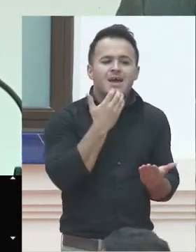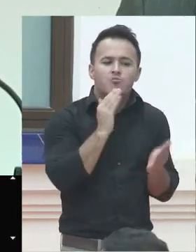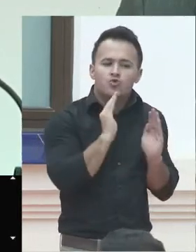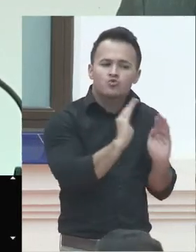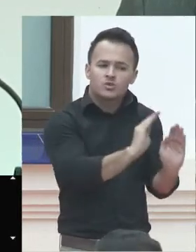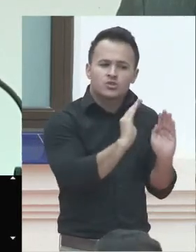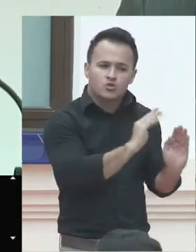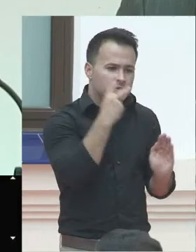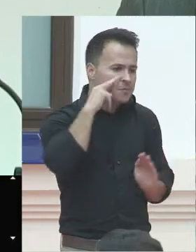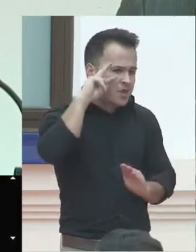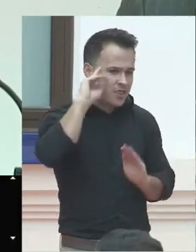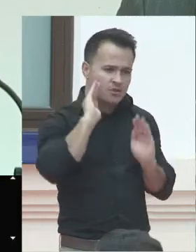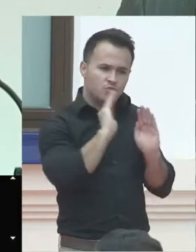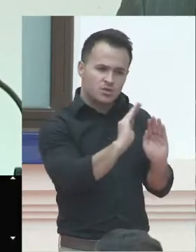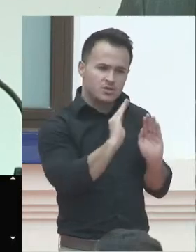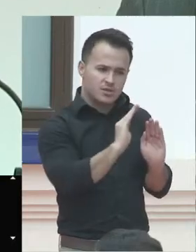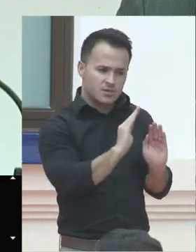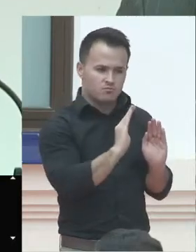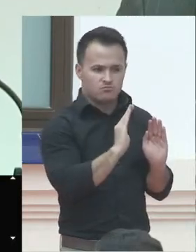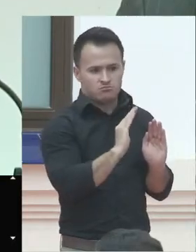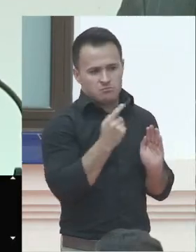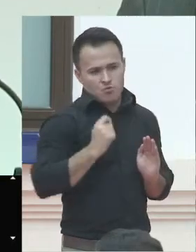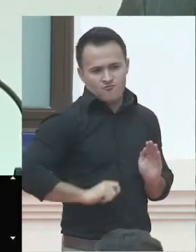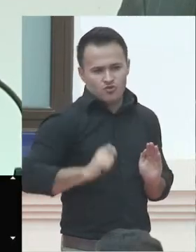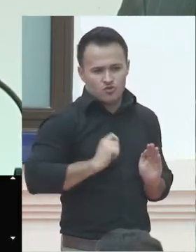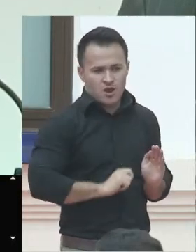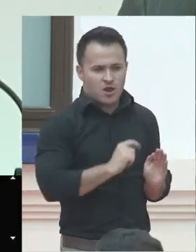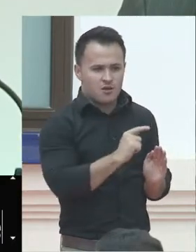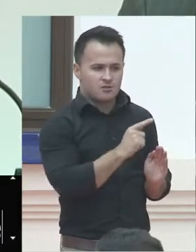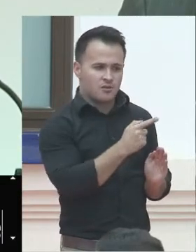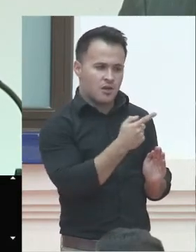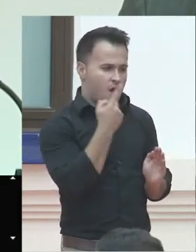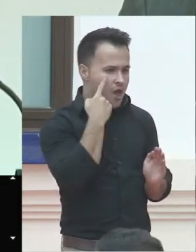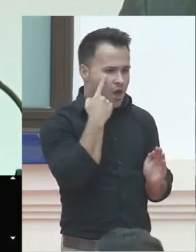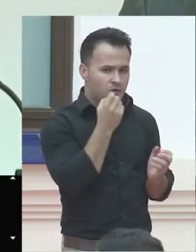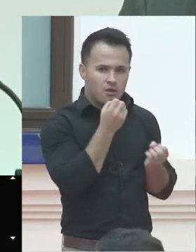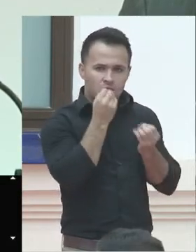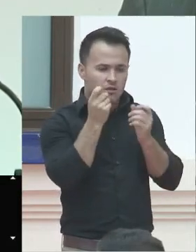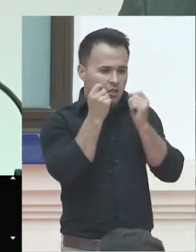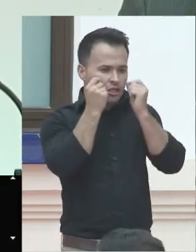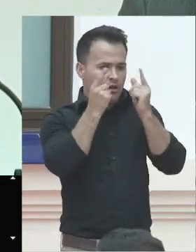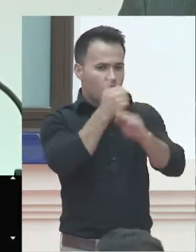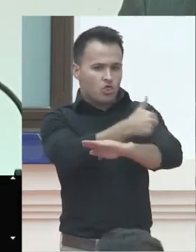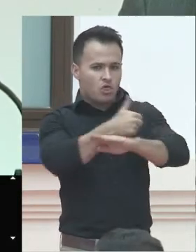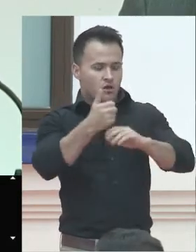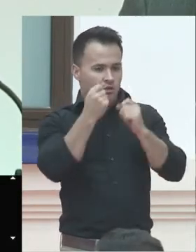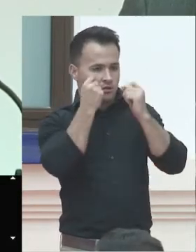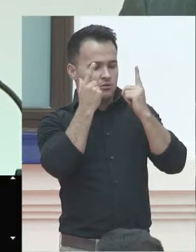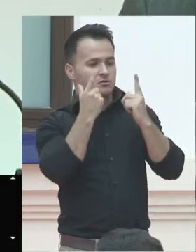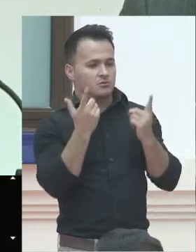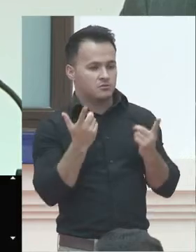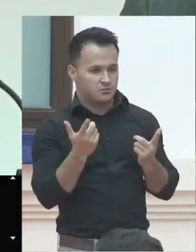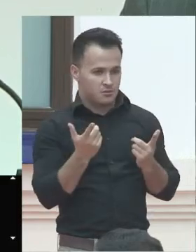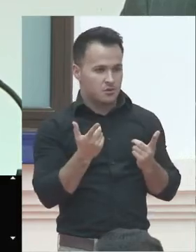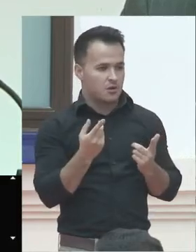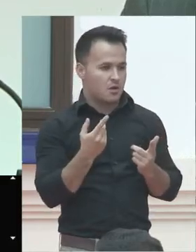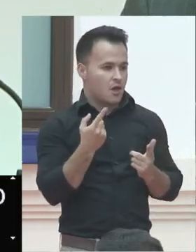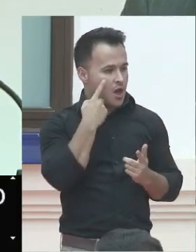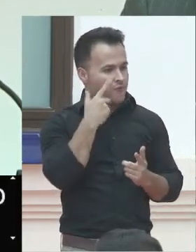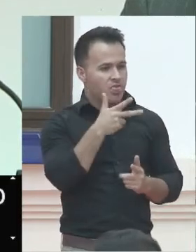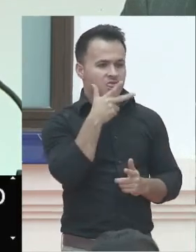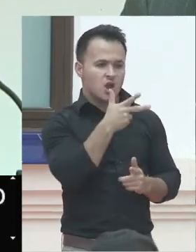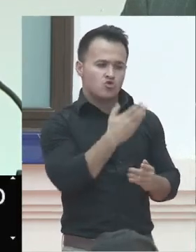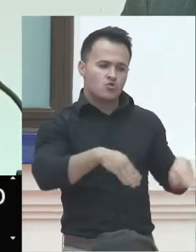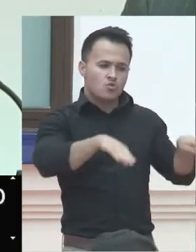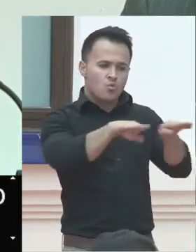que hayáis en vuestra experiencia profesional ayudado a hacer que el ciudadano tenga los mismos derechos y las